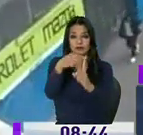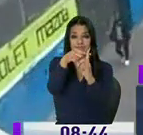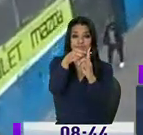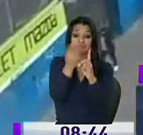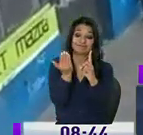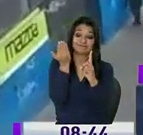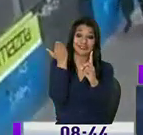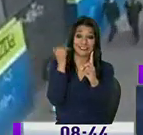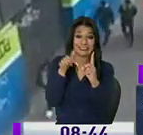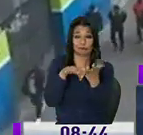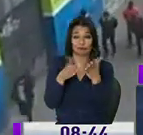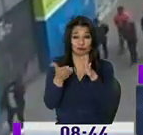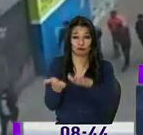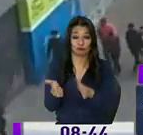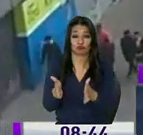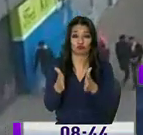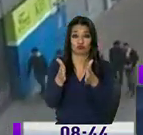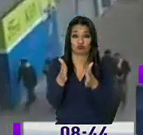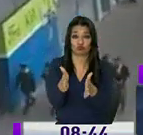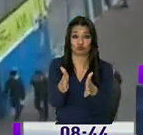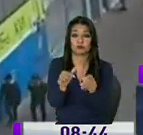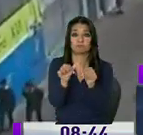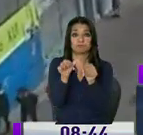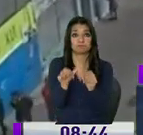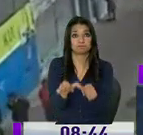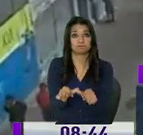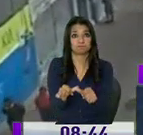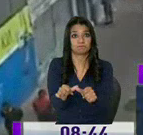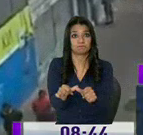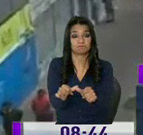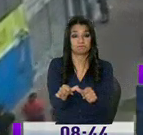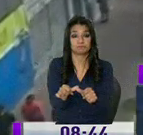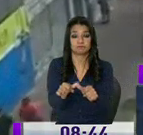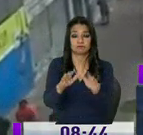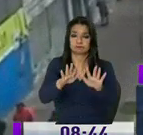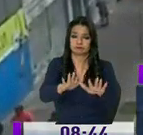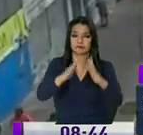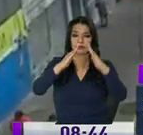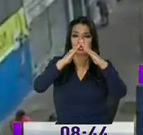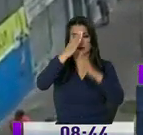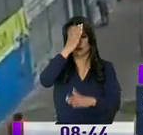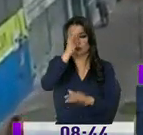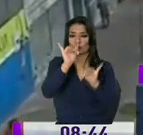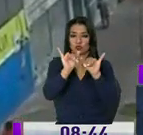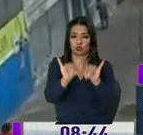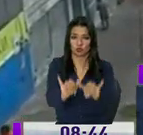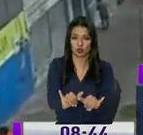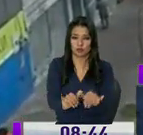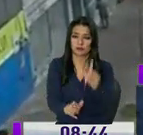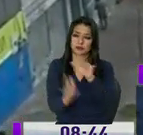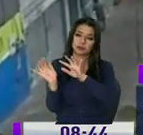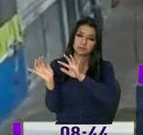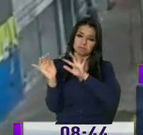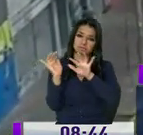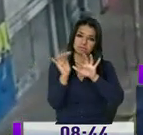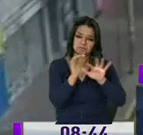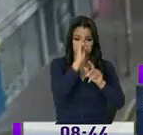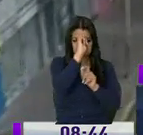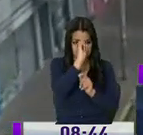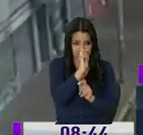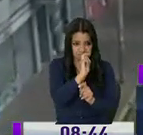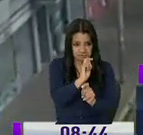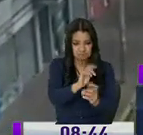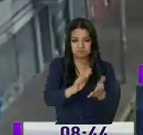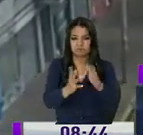atrás y el cuerpo del féretro permanece aún en el centro del ágora de la Casa de la Cultura. De lo que por